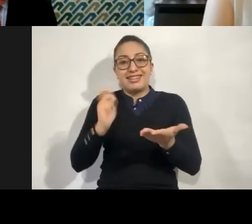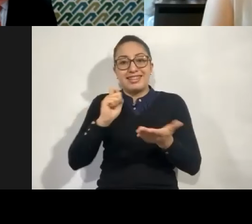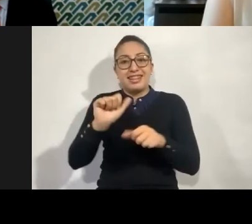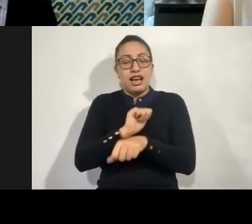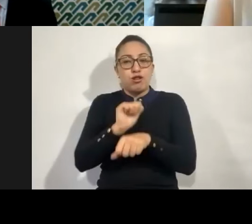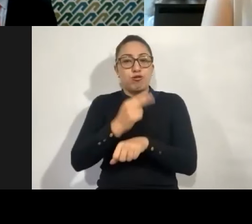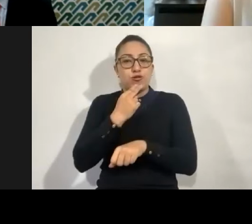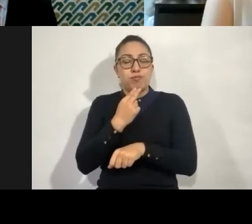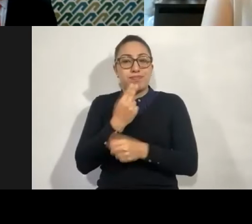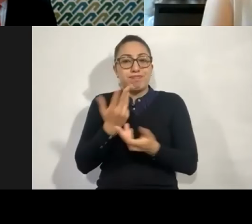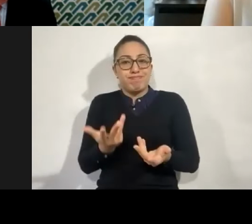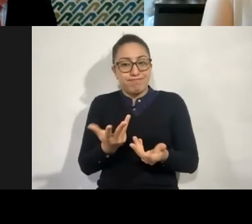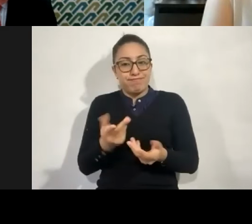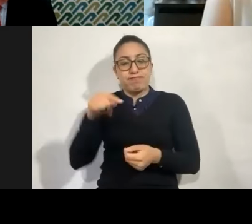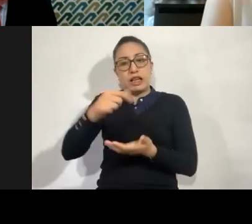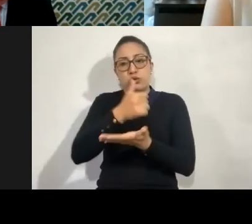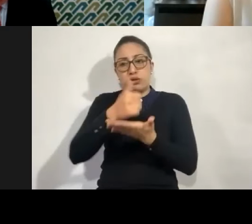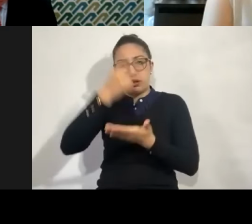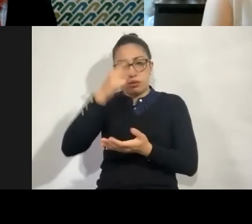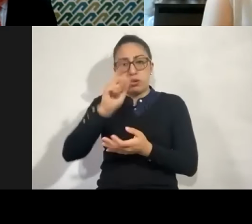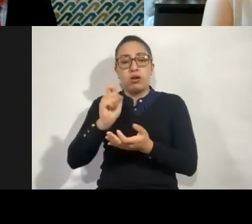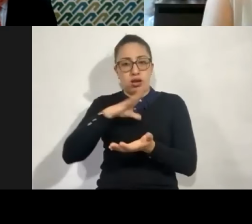No obstante ello, para